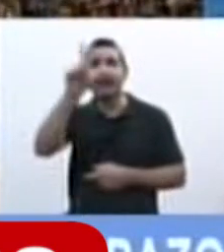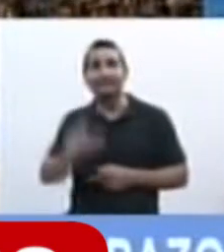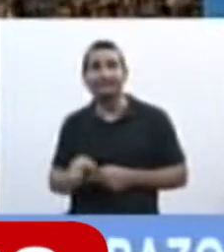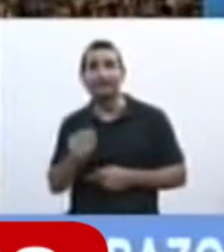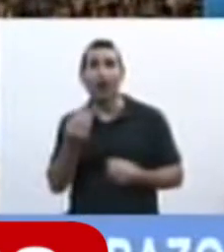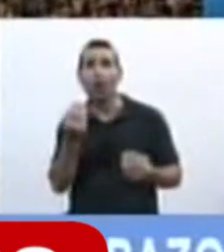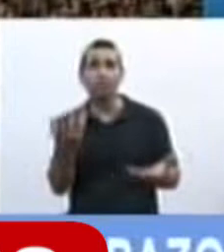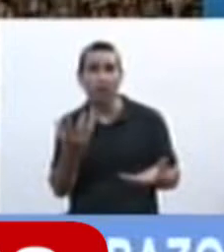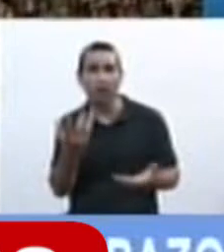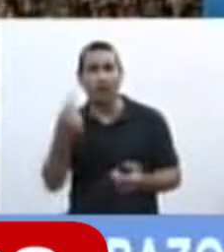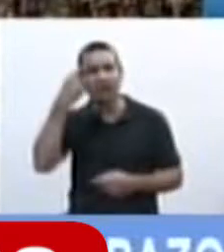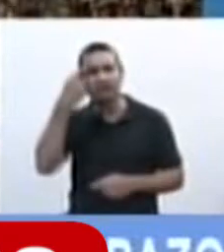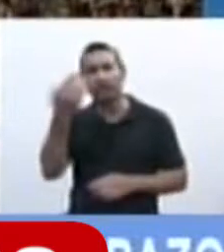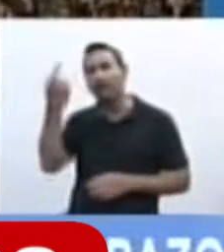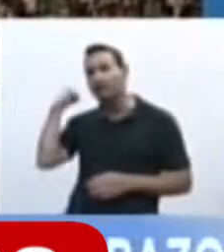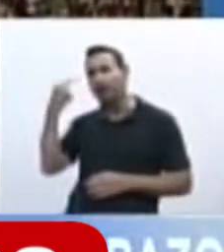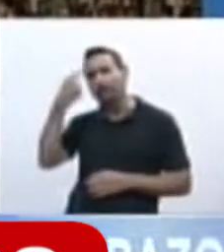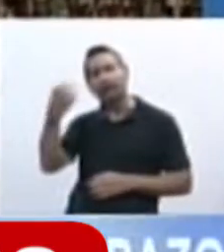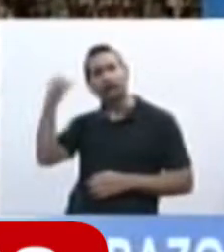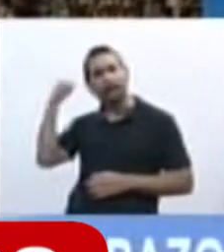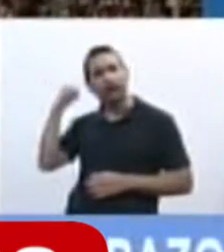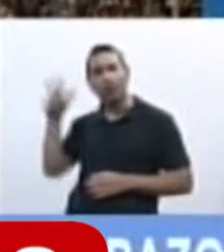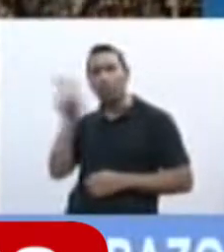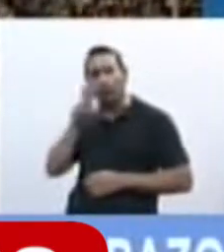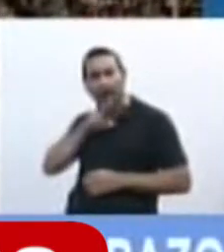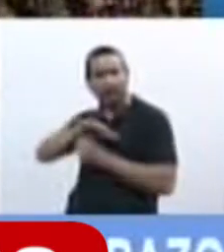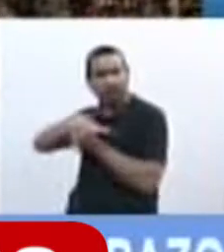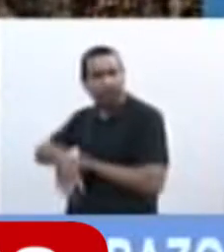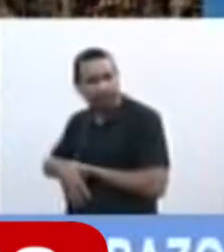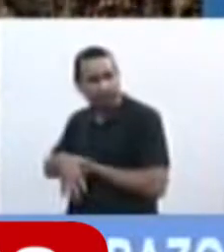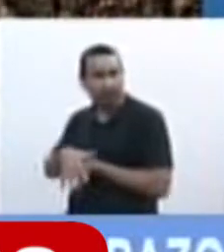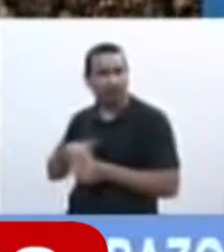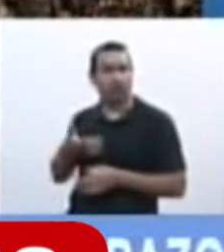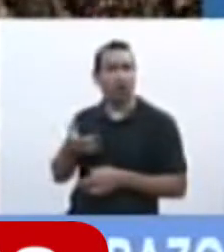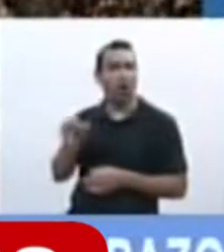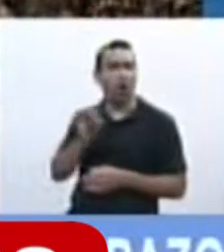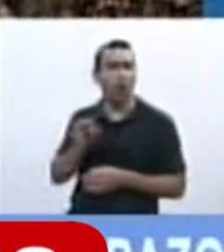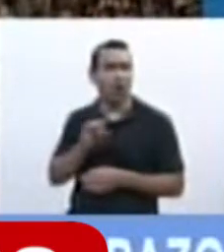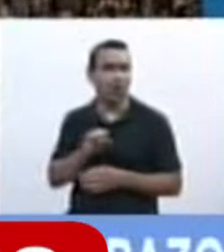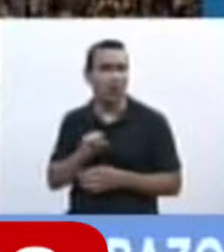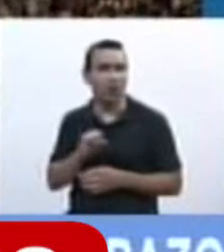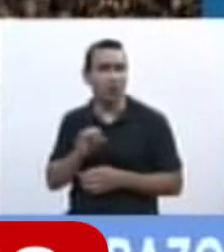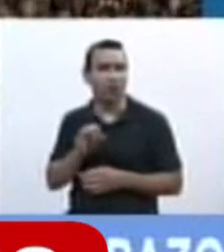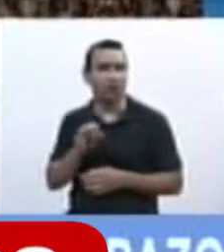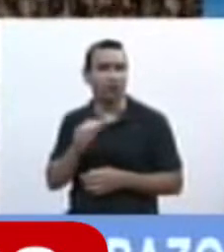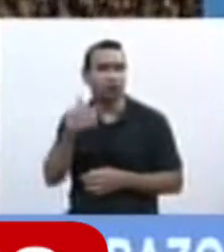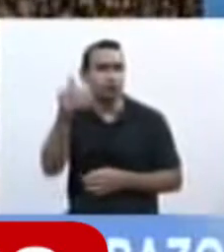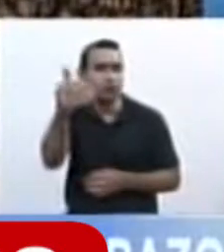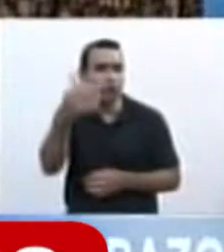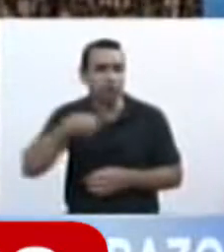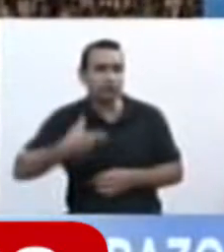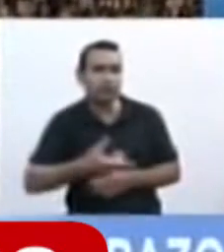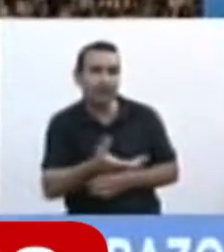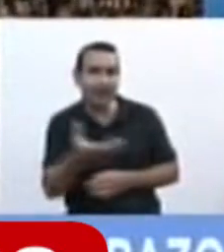construyendo. Una que mira al pasado, donde las mujeres somos negadas como sujetos de autonomía, o una